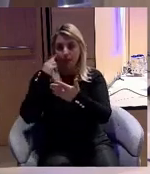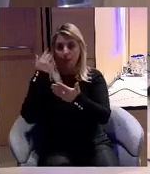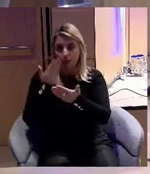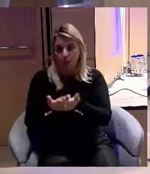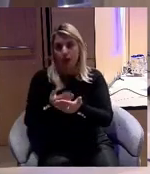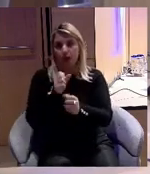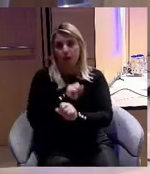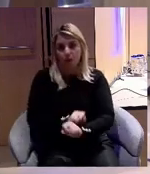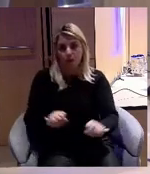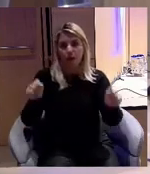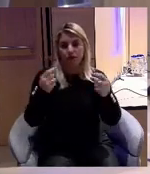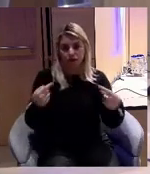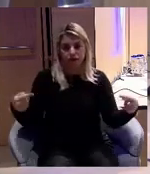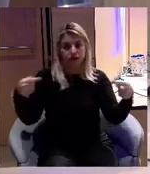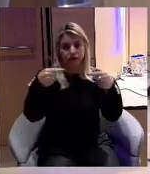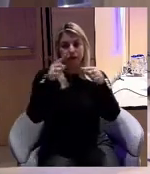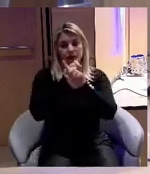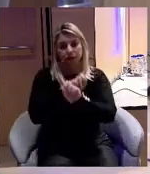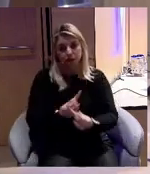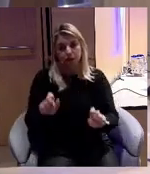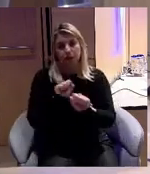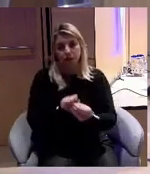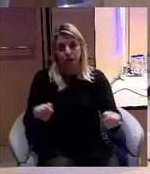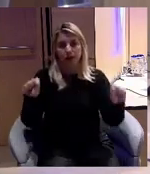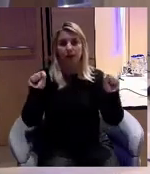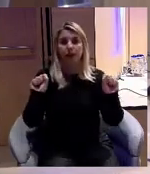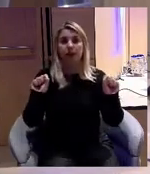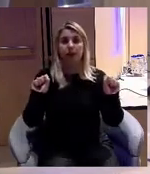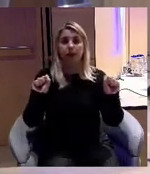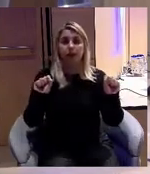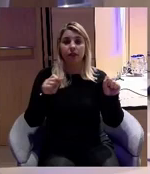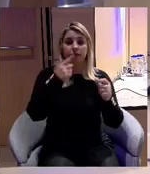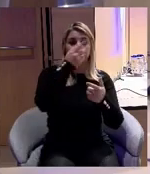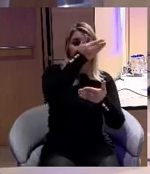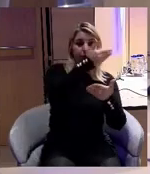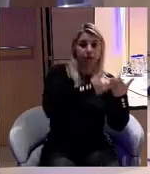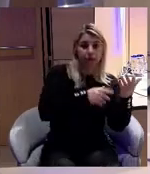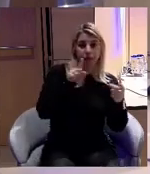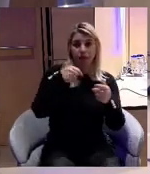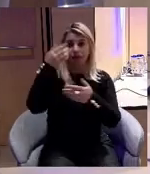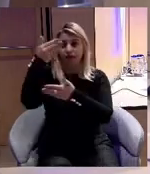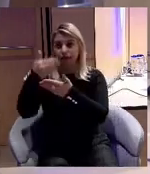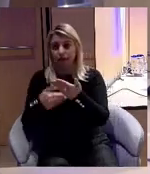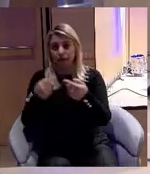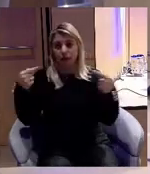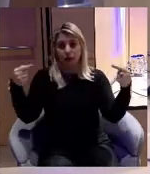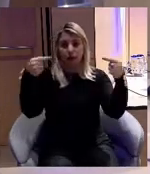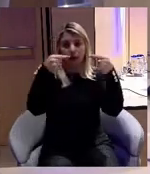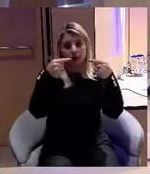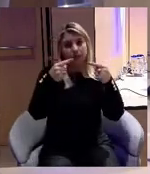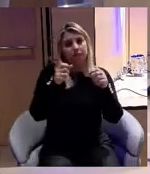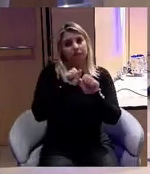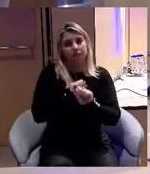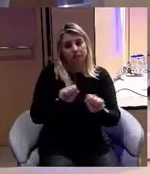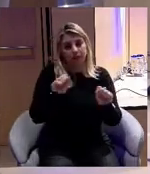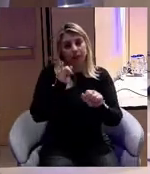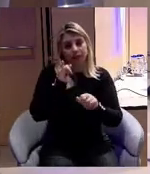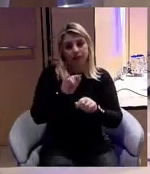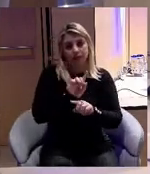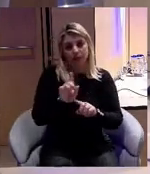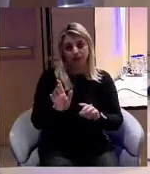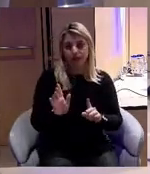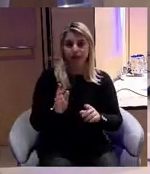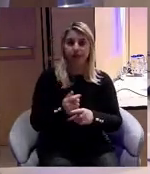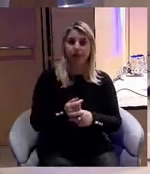suerte no se contradicen con suerte no se contradice lo que dicen en un medio con lo que dicen en otro Entonces el gran